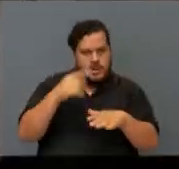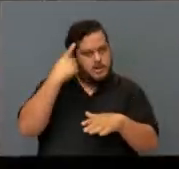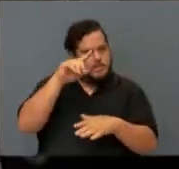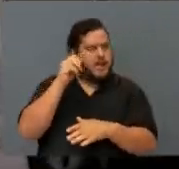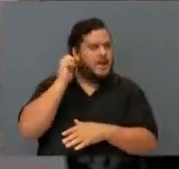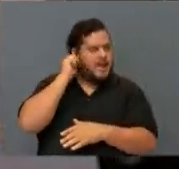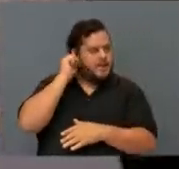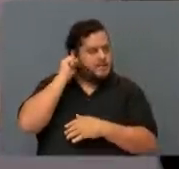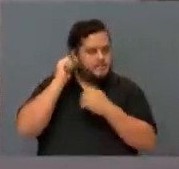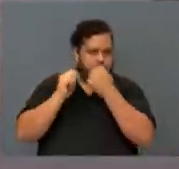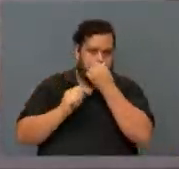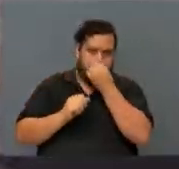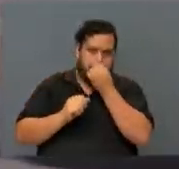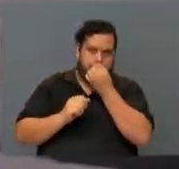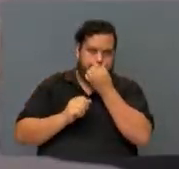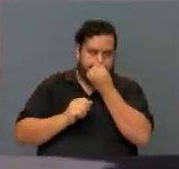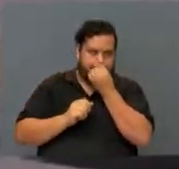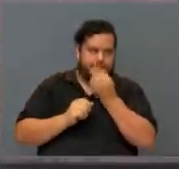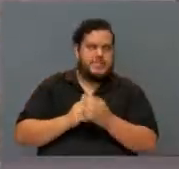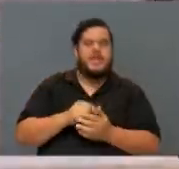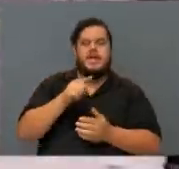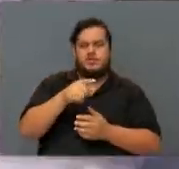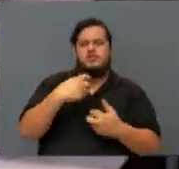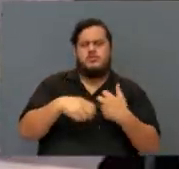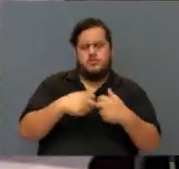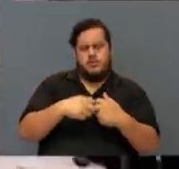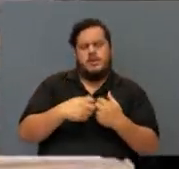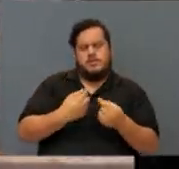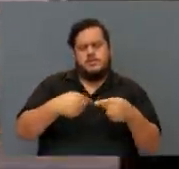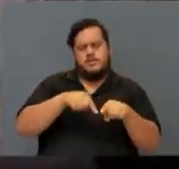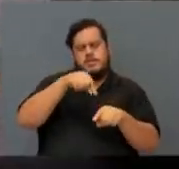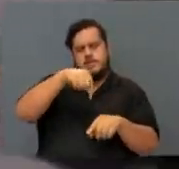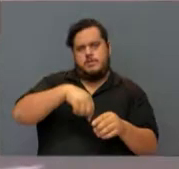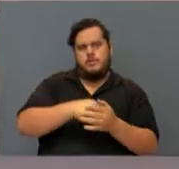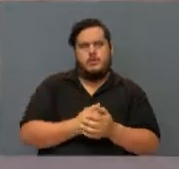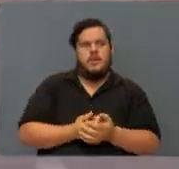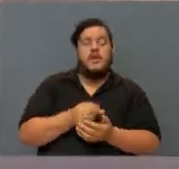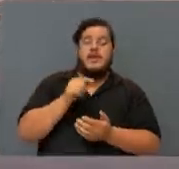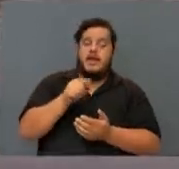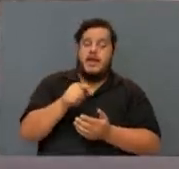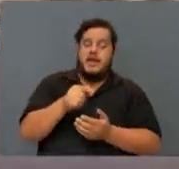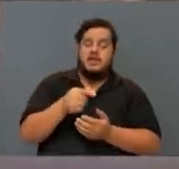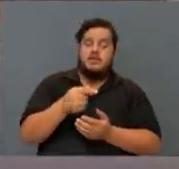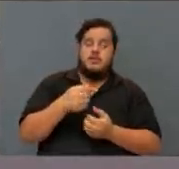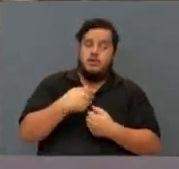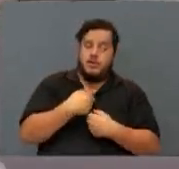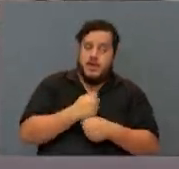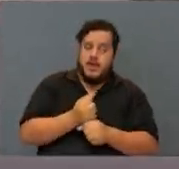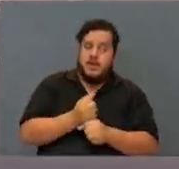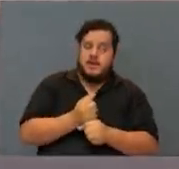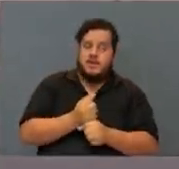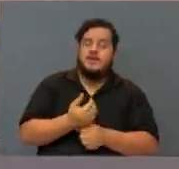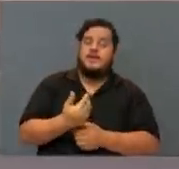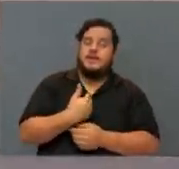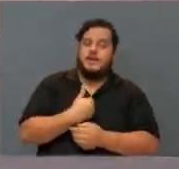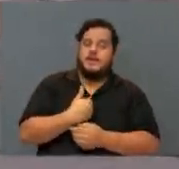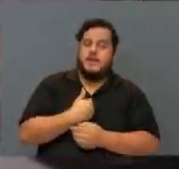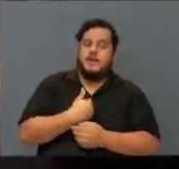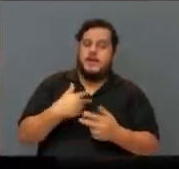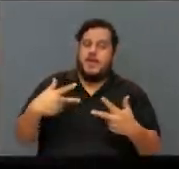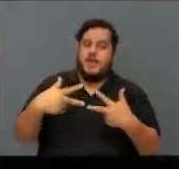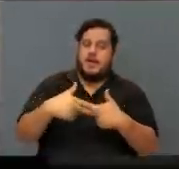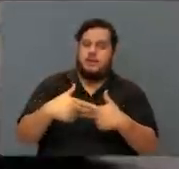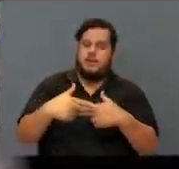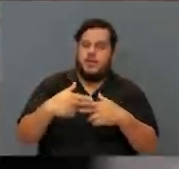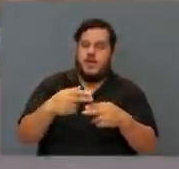maradona estos son los disturbios que se presentan hoy verdad son los disturbios y esto es lo que provoca que tengan que acortar la